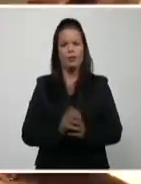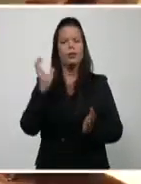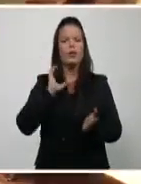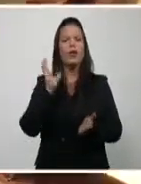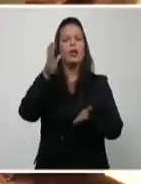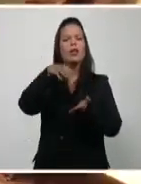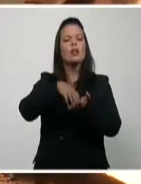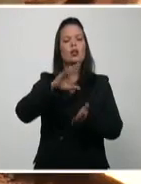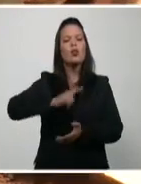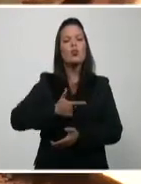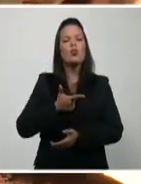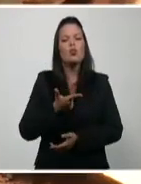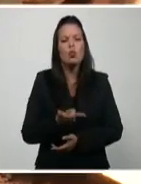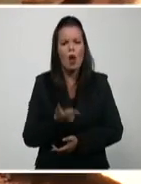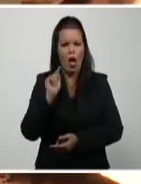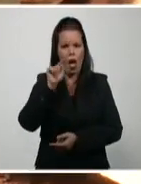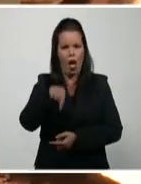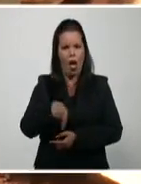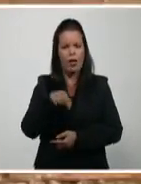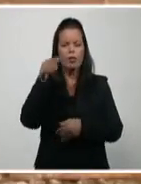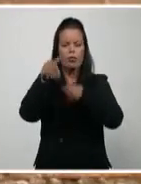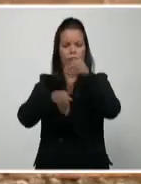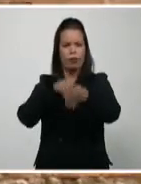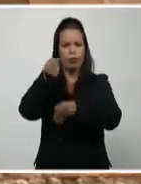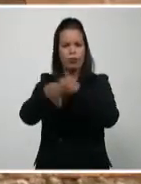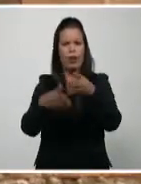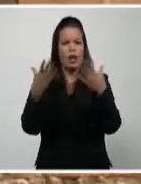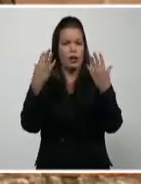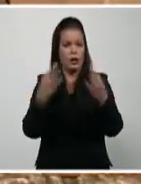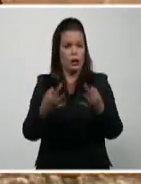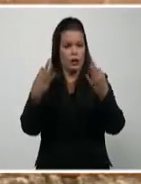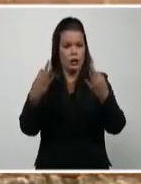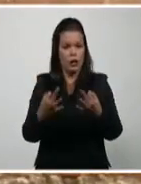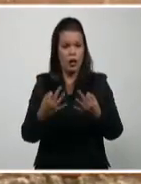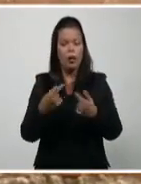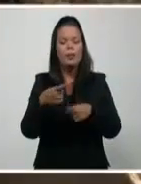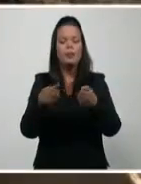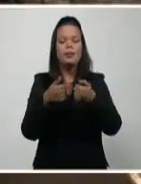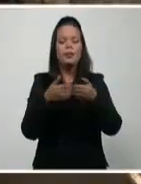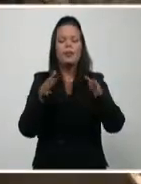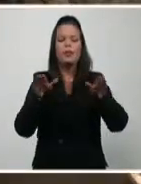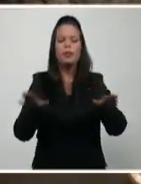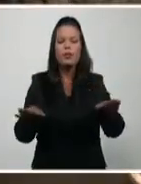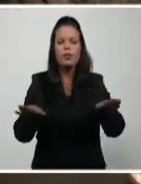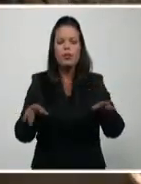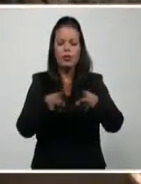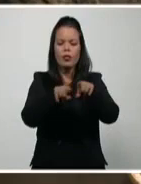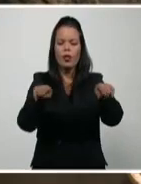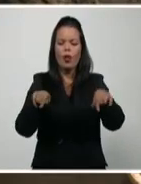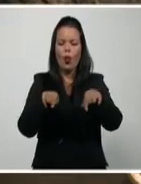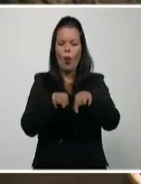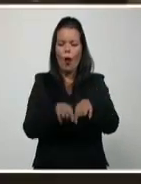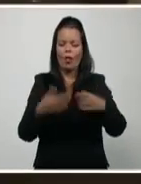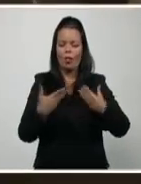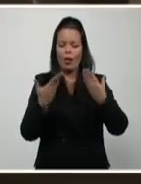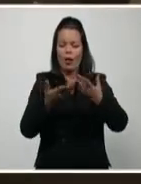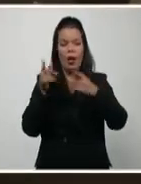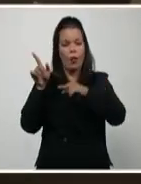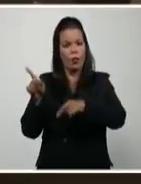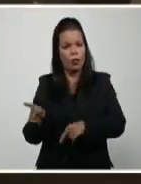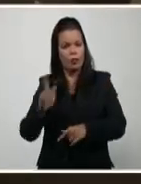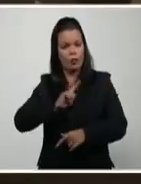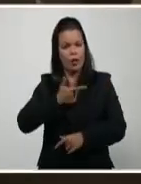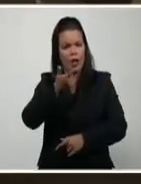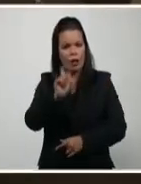Mejunje, lugar donde estuvo muchas veces y actuó, reinauguró el patio de Teresita y lo hizo con símbolos sencillos y cercanos